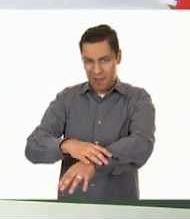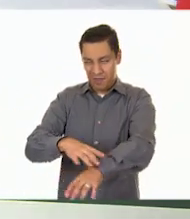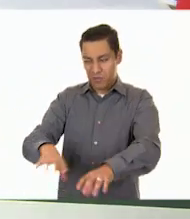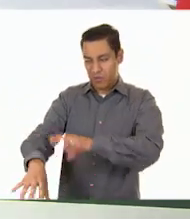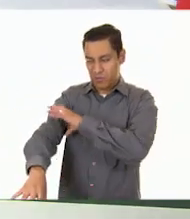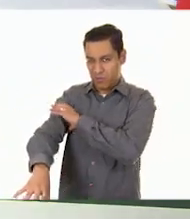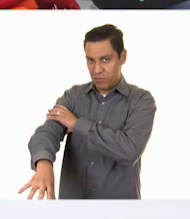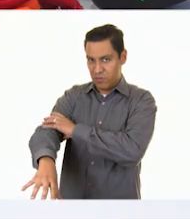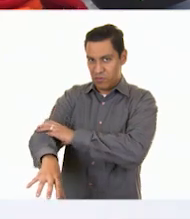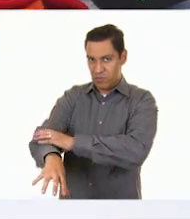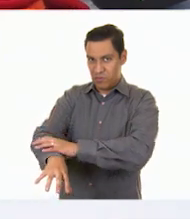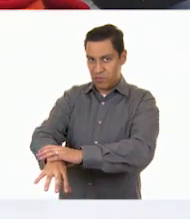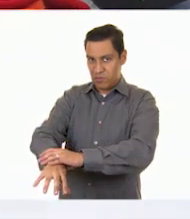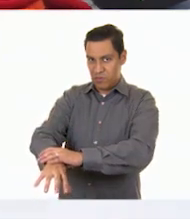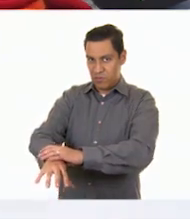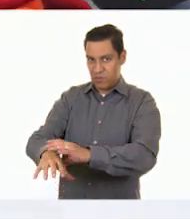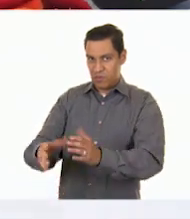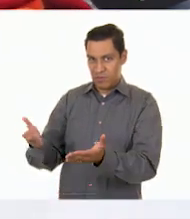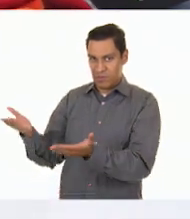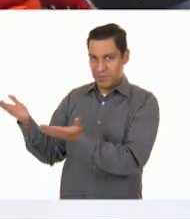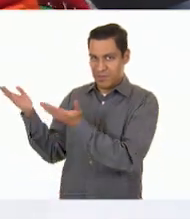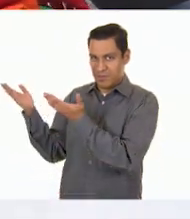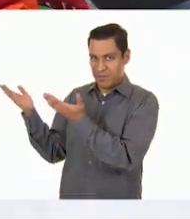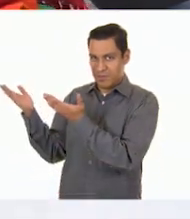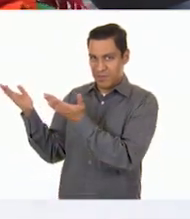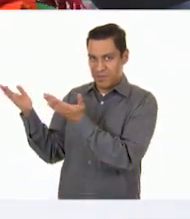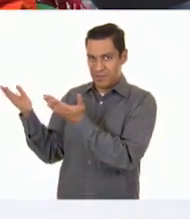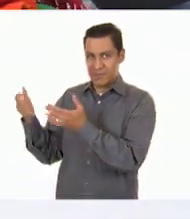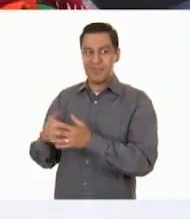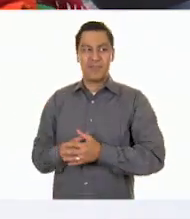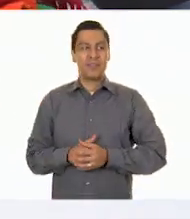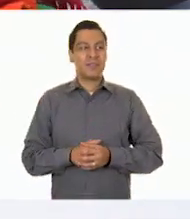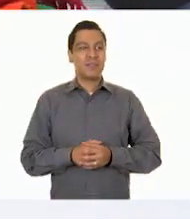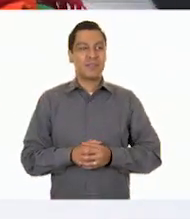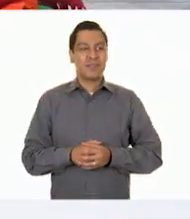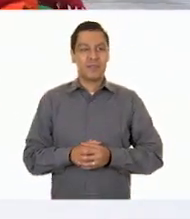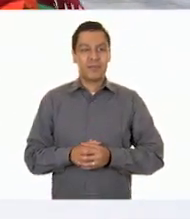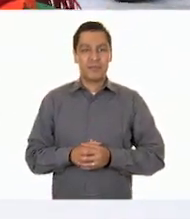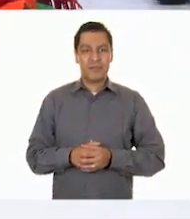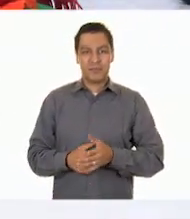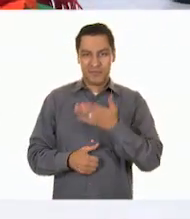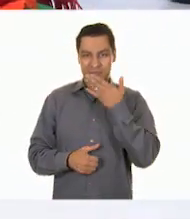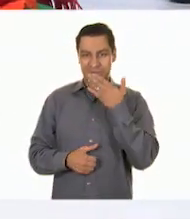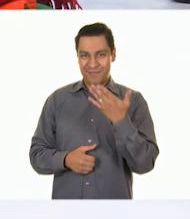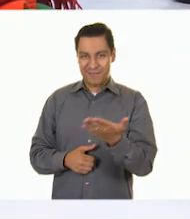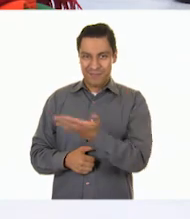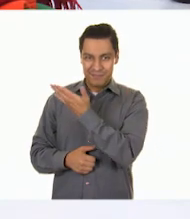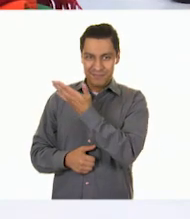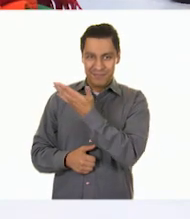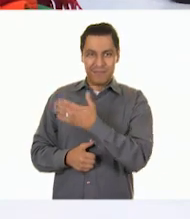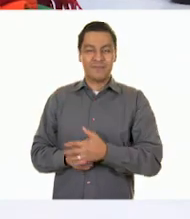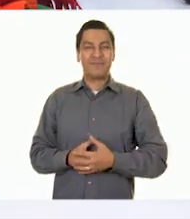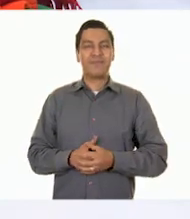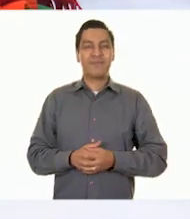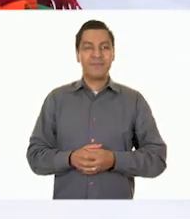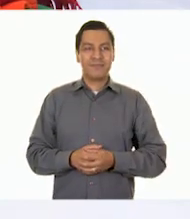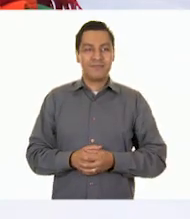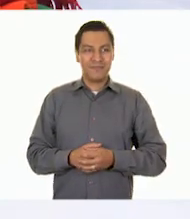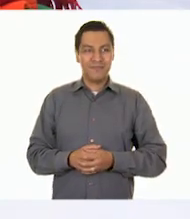despacio así y así ya salió bien todo así